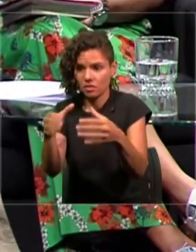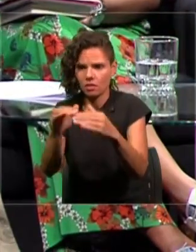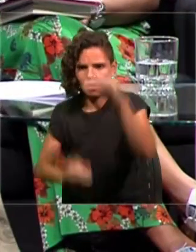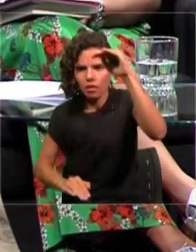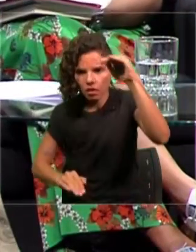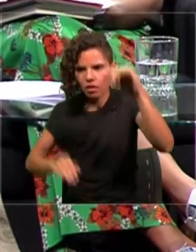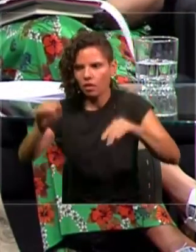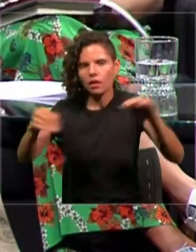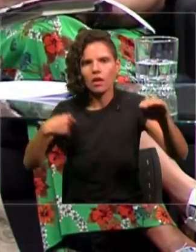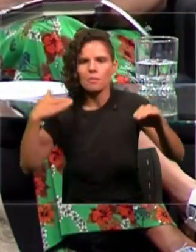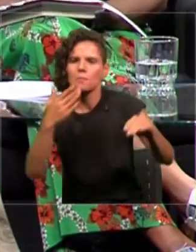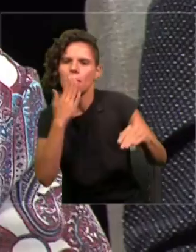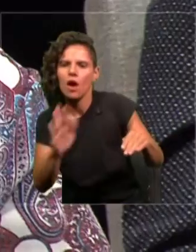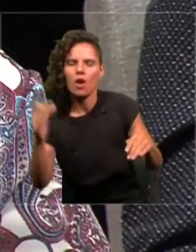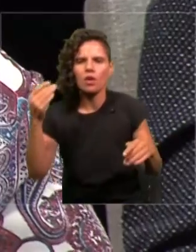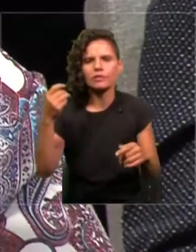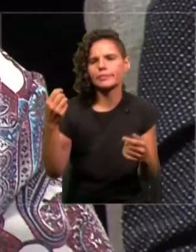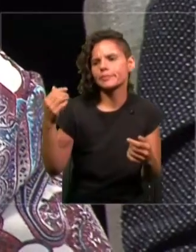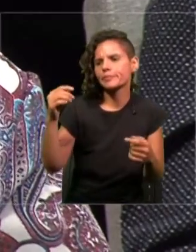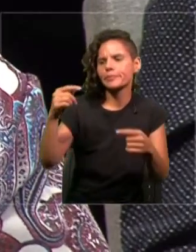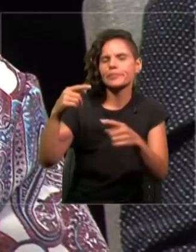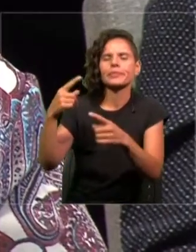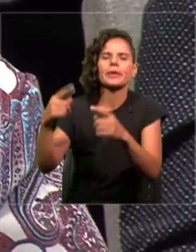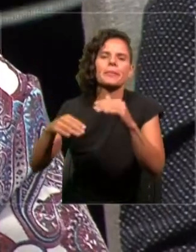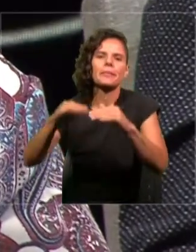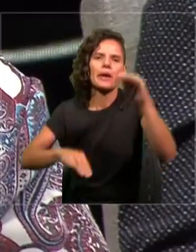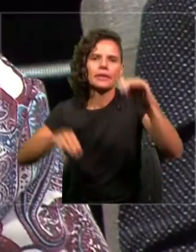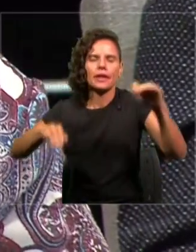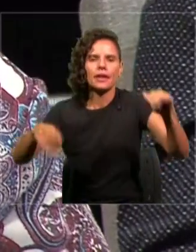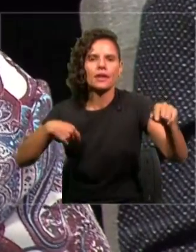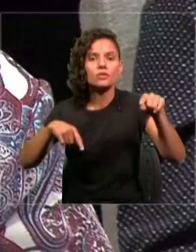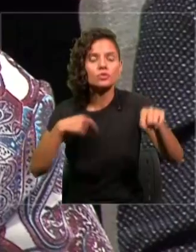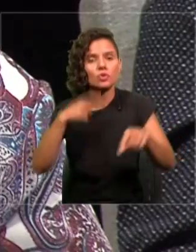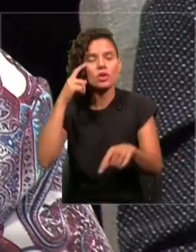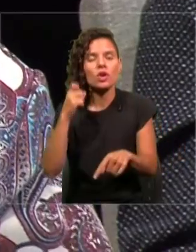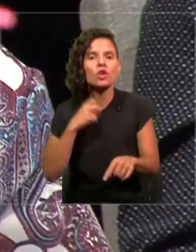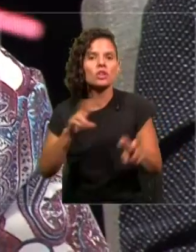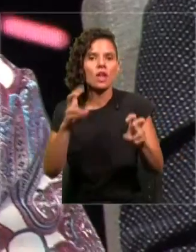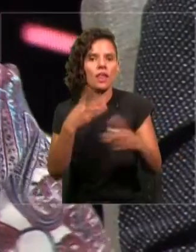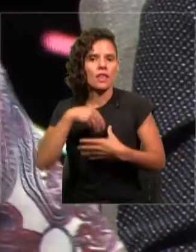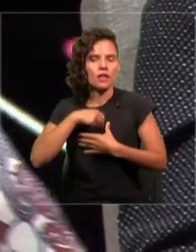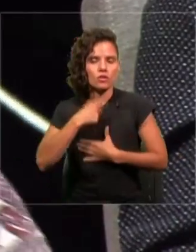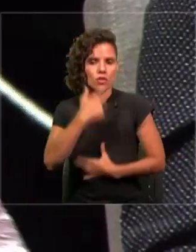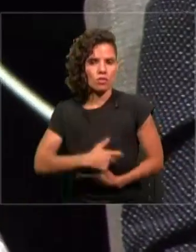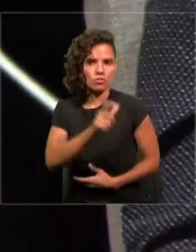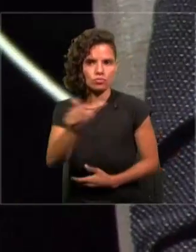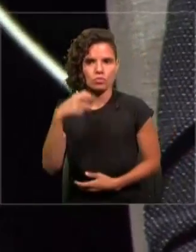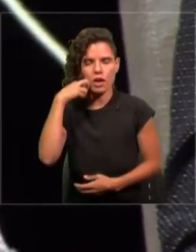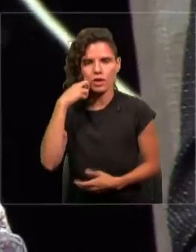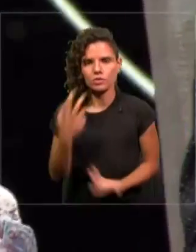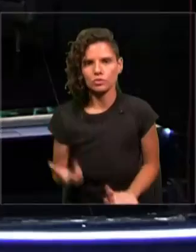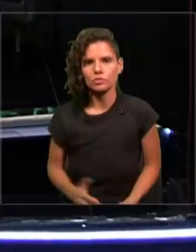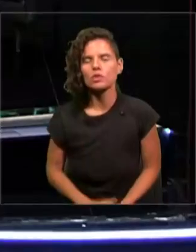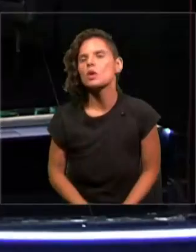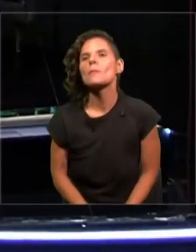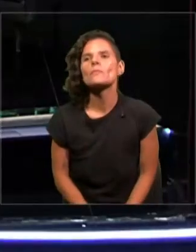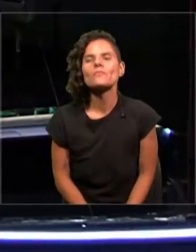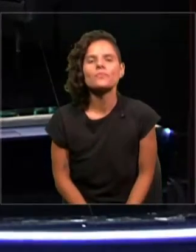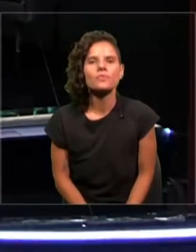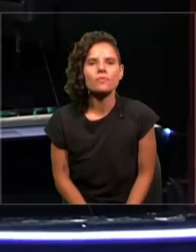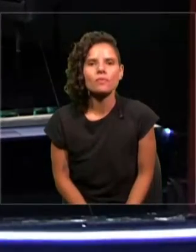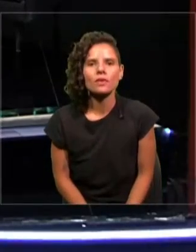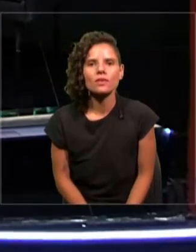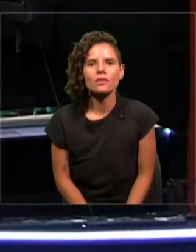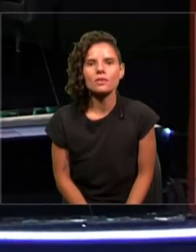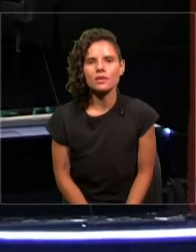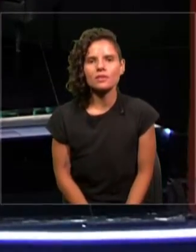es elementalmente un dato de la condición humana. Gabriel.